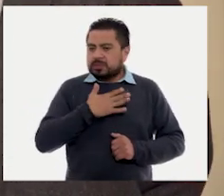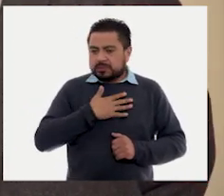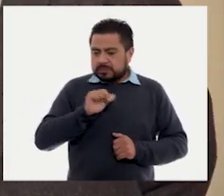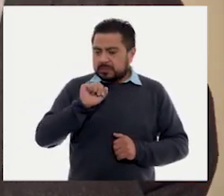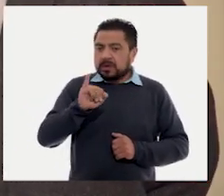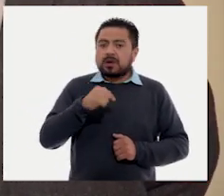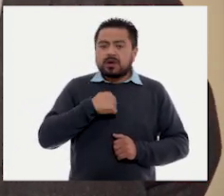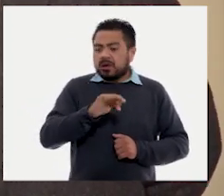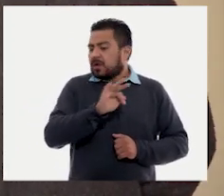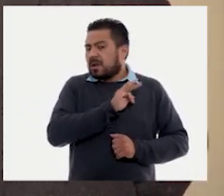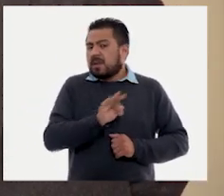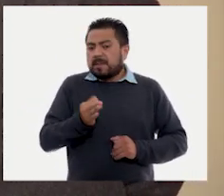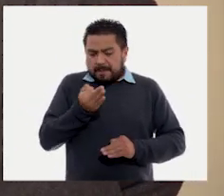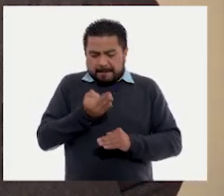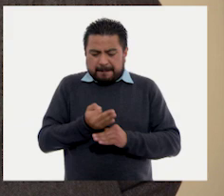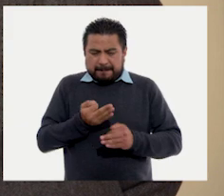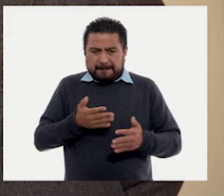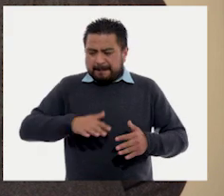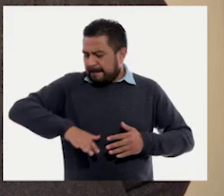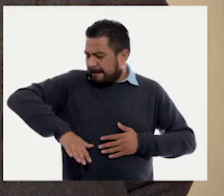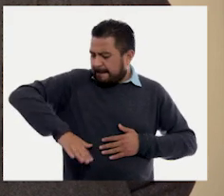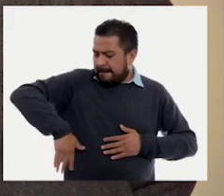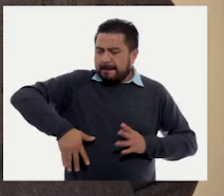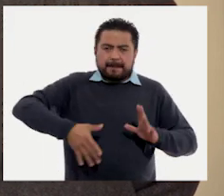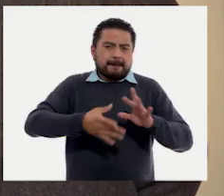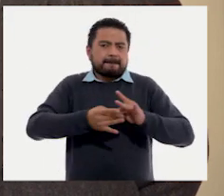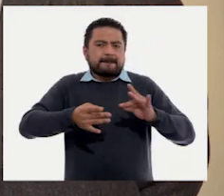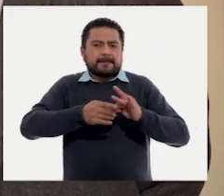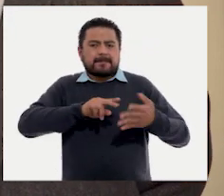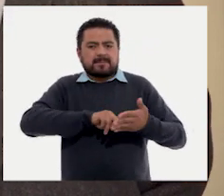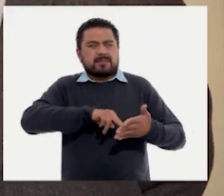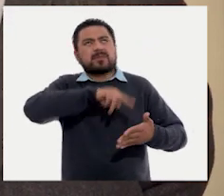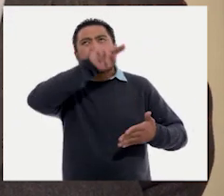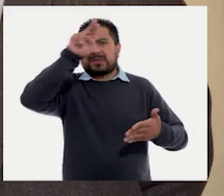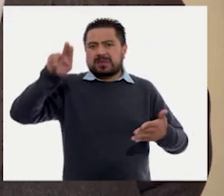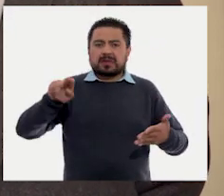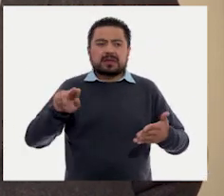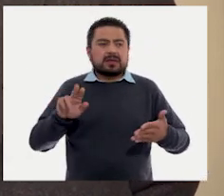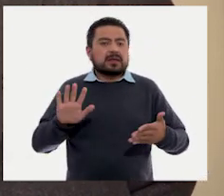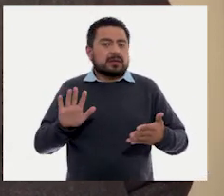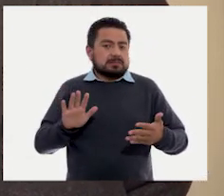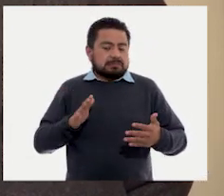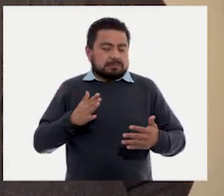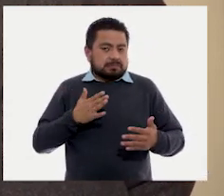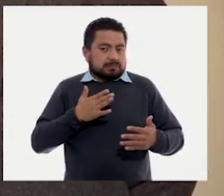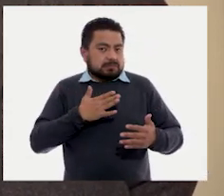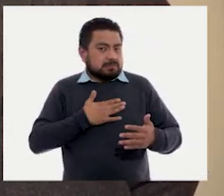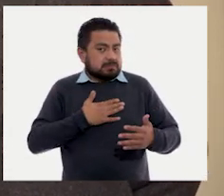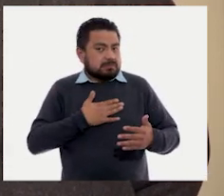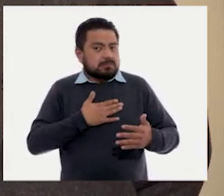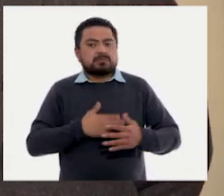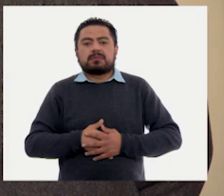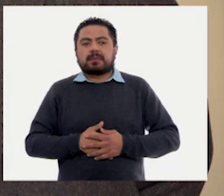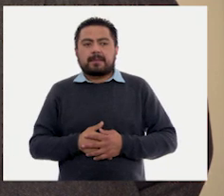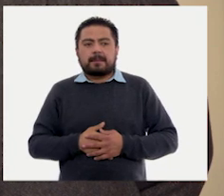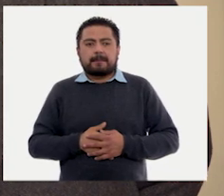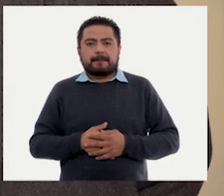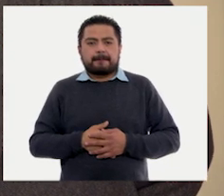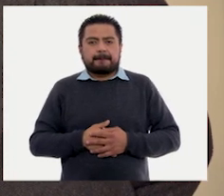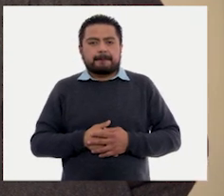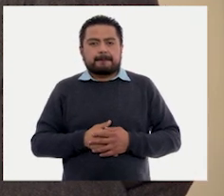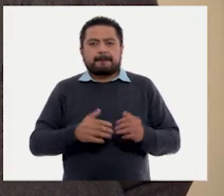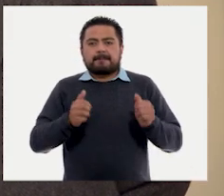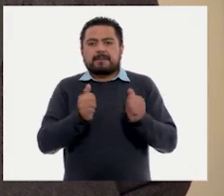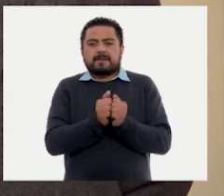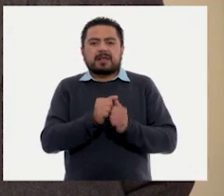puedo, ahora que acabamos de hablar del muralismo, pues de alguna manera, con